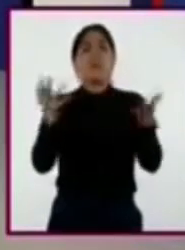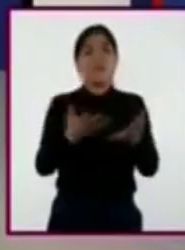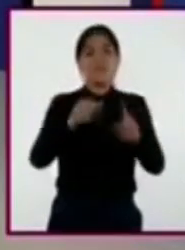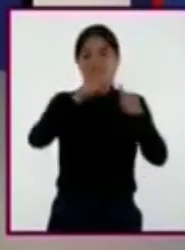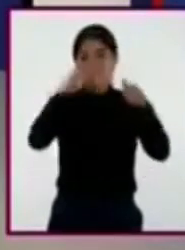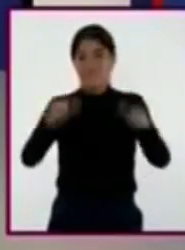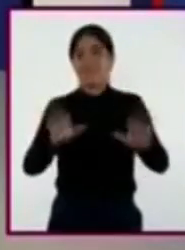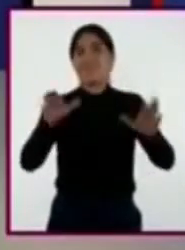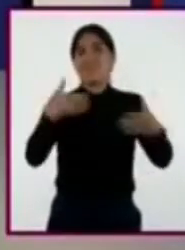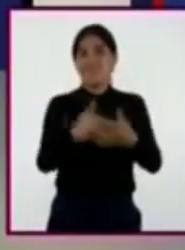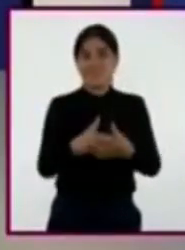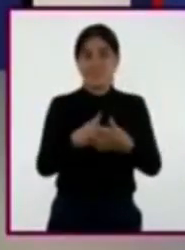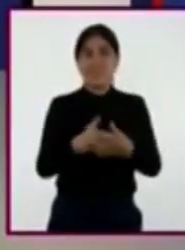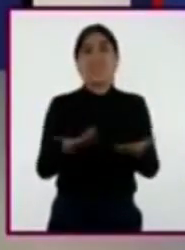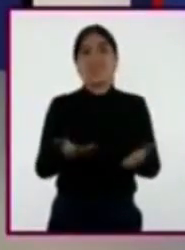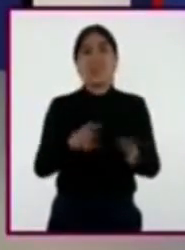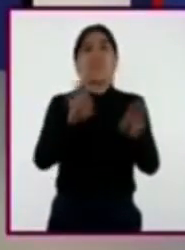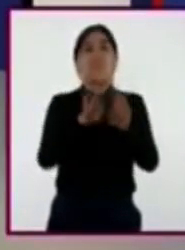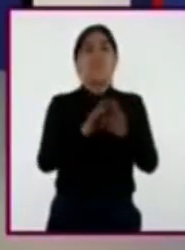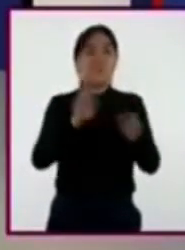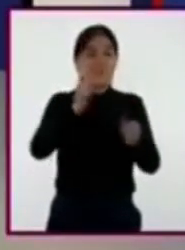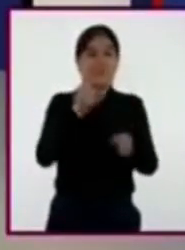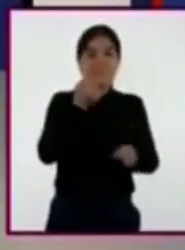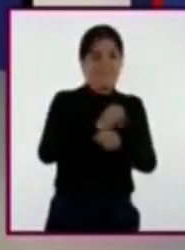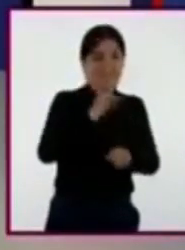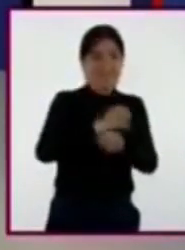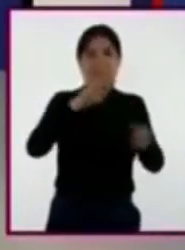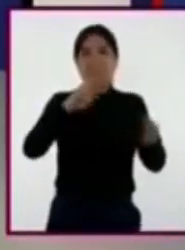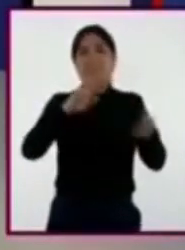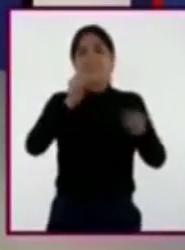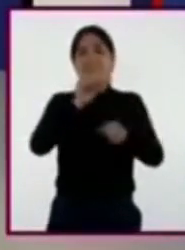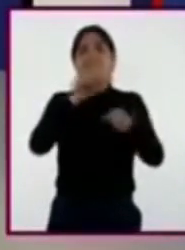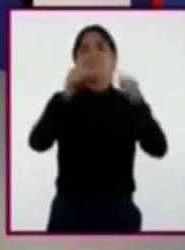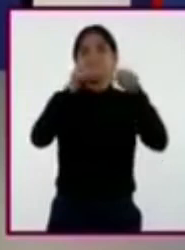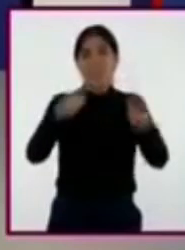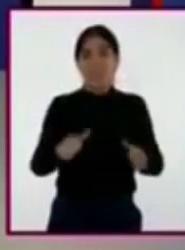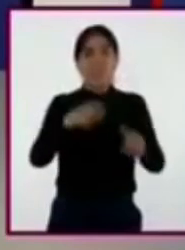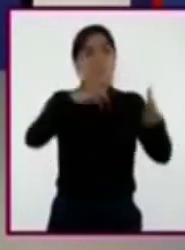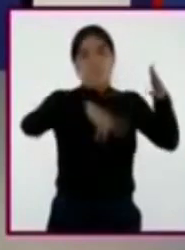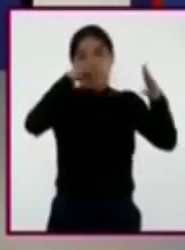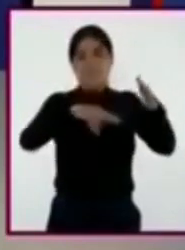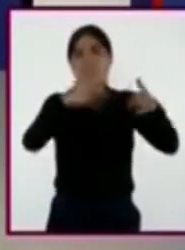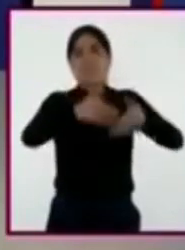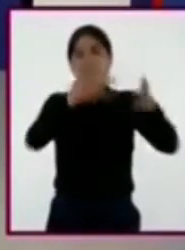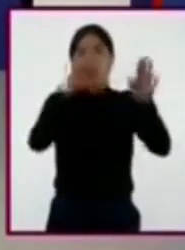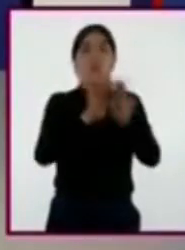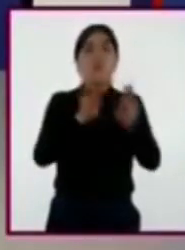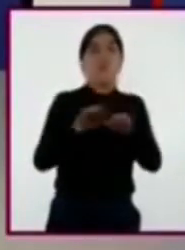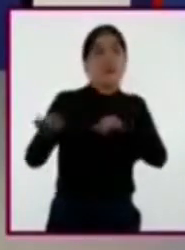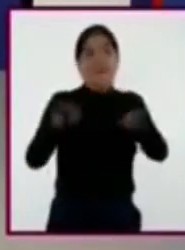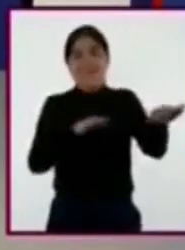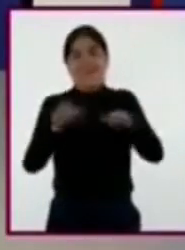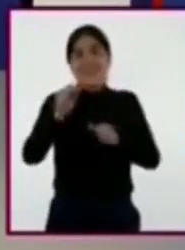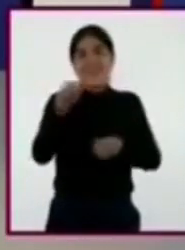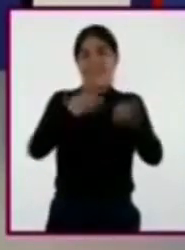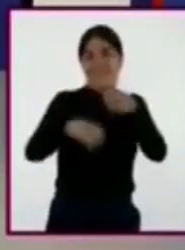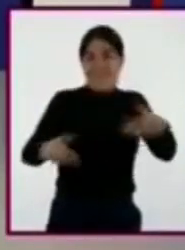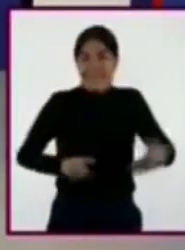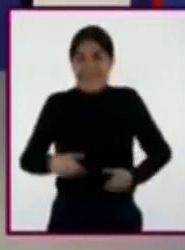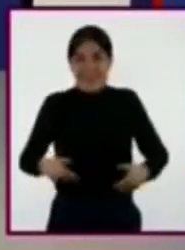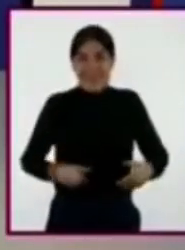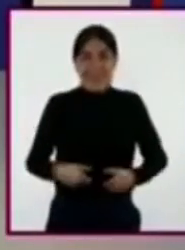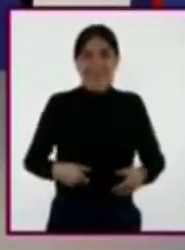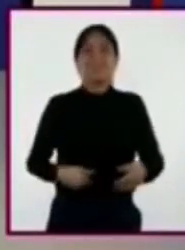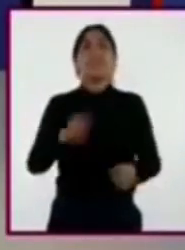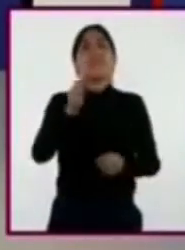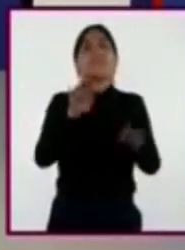arte colectivo, como la instalación artística, la pintura mural y macro mural, el performance, el flash mob, entre otros,